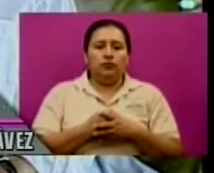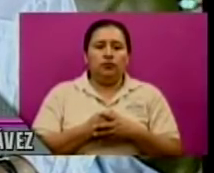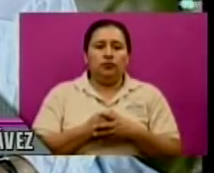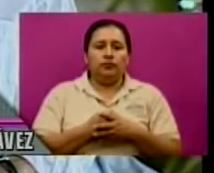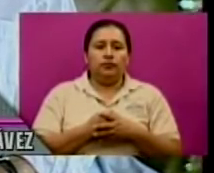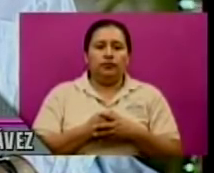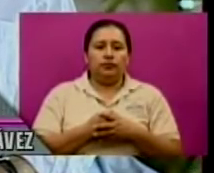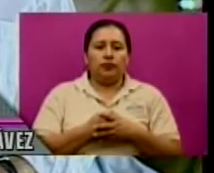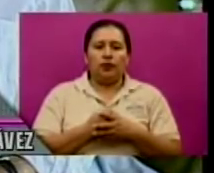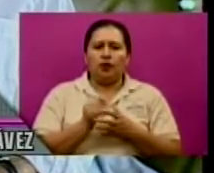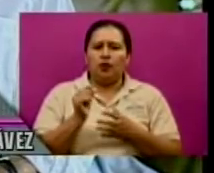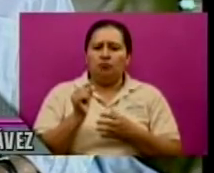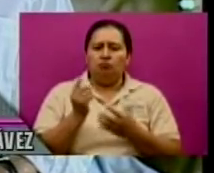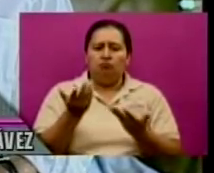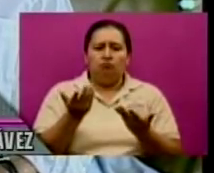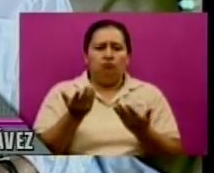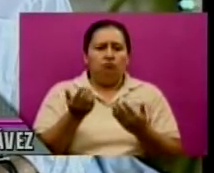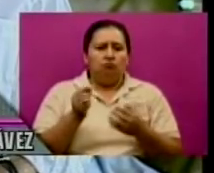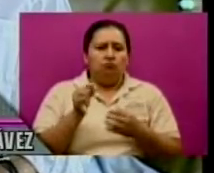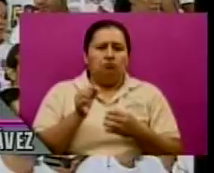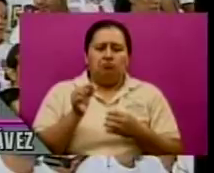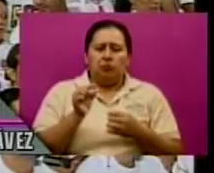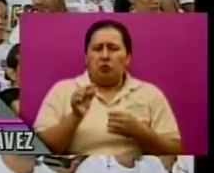Al poco tiempo,